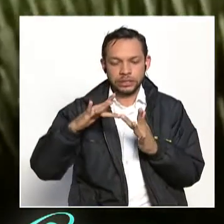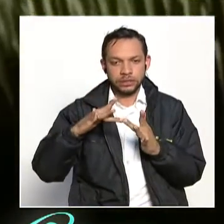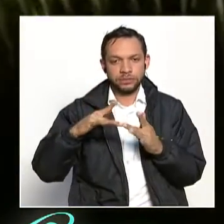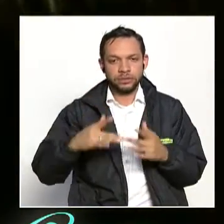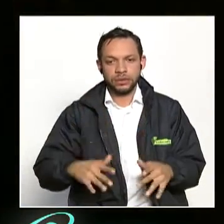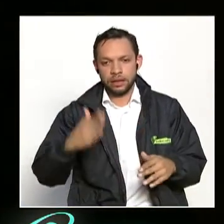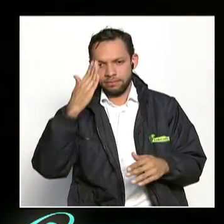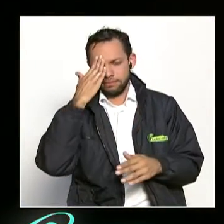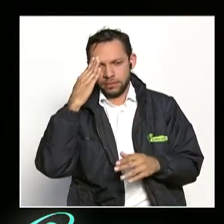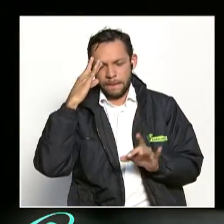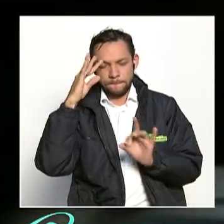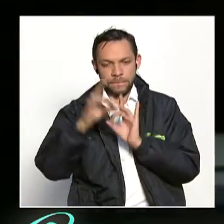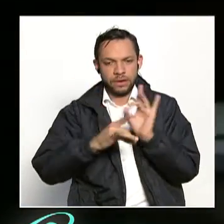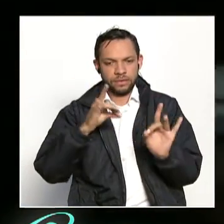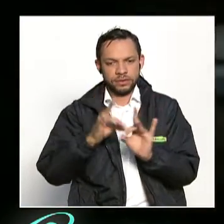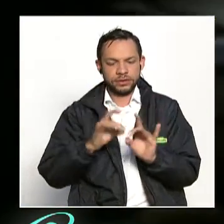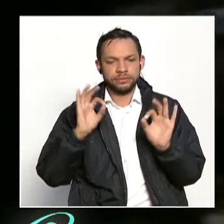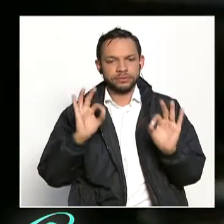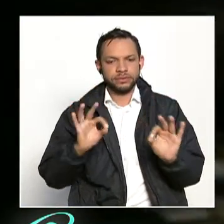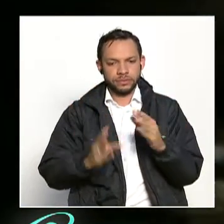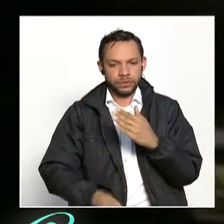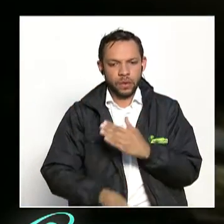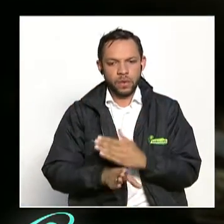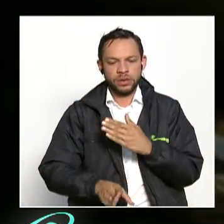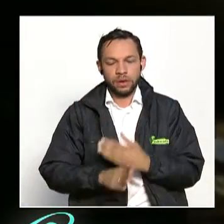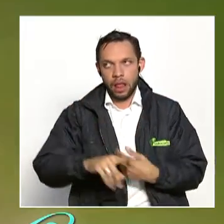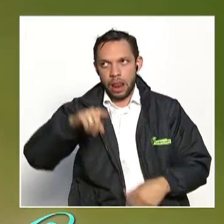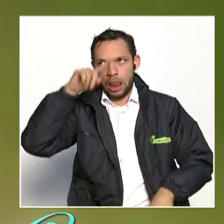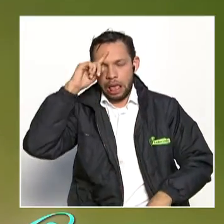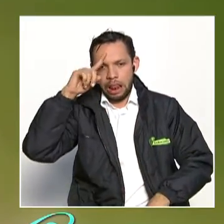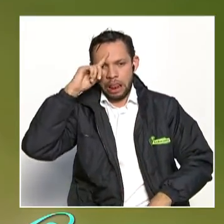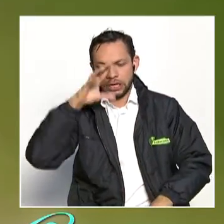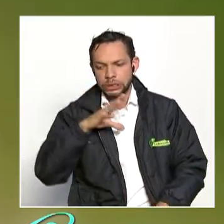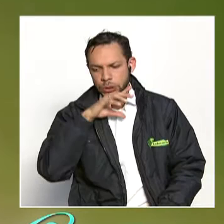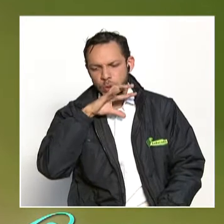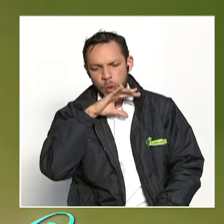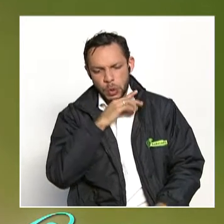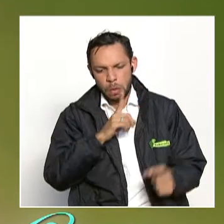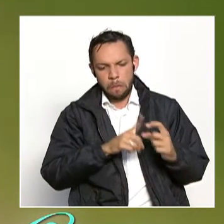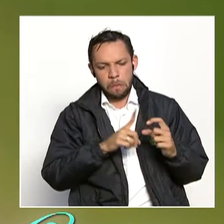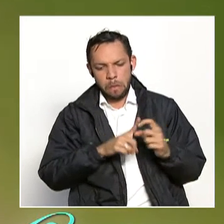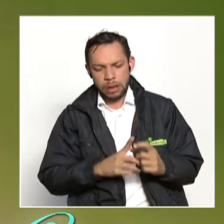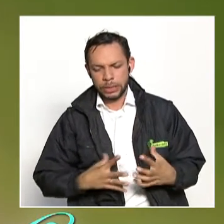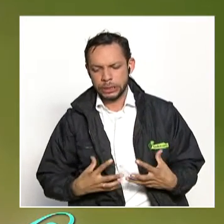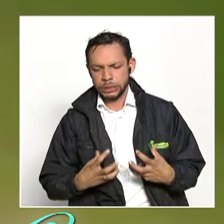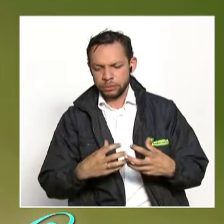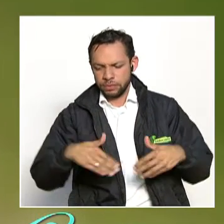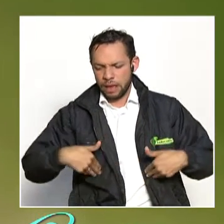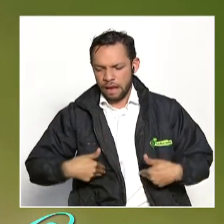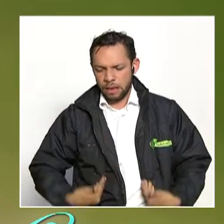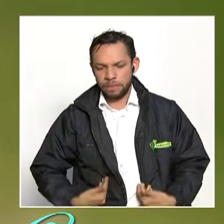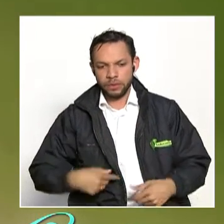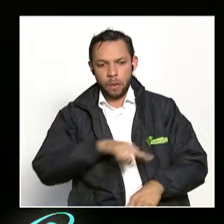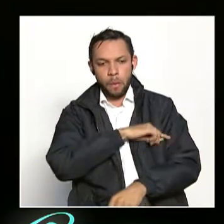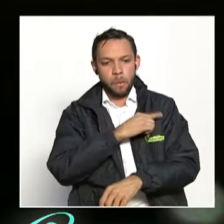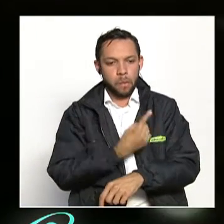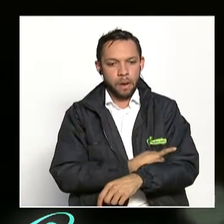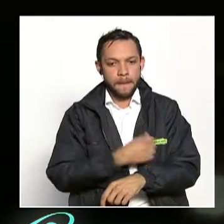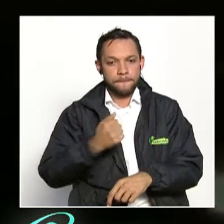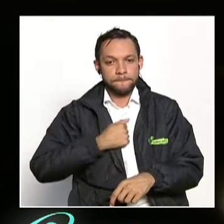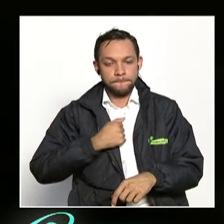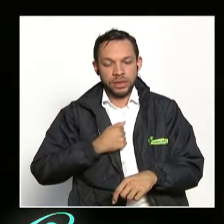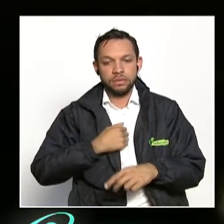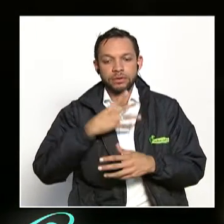de la sabiduría universal y seguimos renegando. Cuando no somos capaces ni siquiera de cepillarnos la